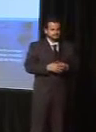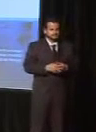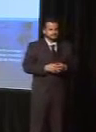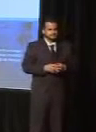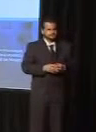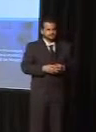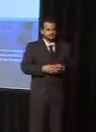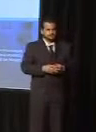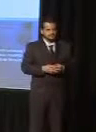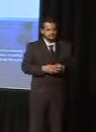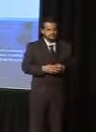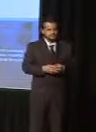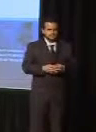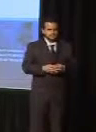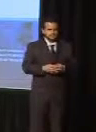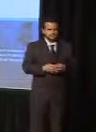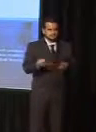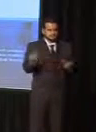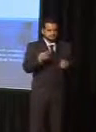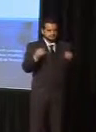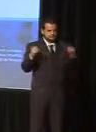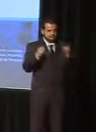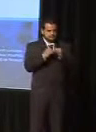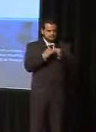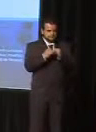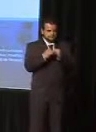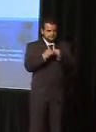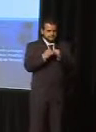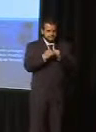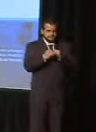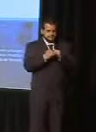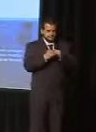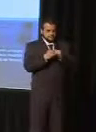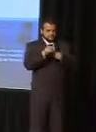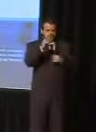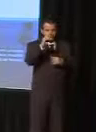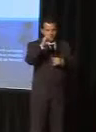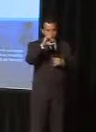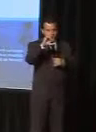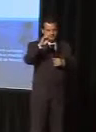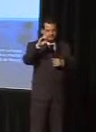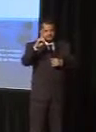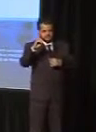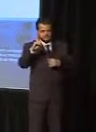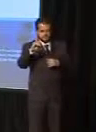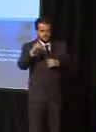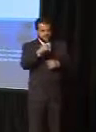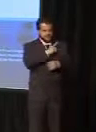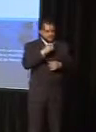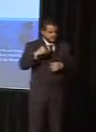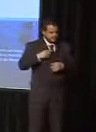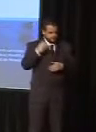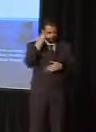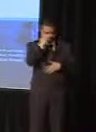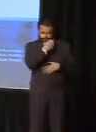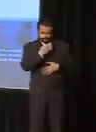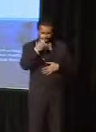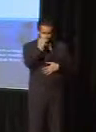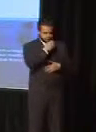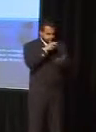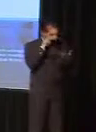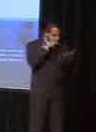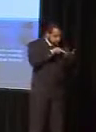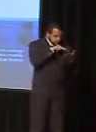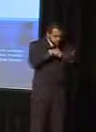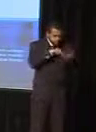e instituciones como la oecd deben de estar analizando la forma en la que los recursos